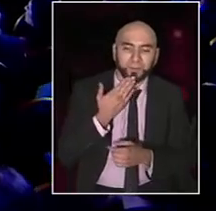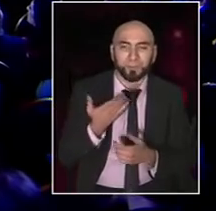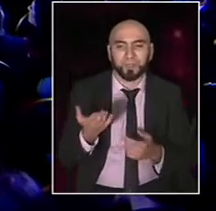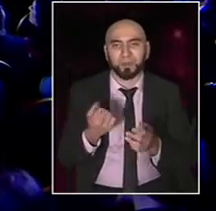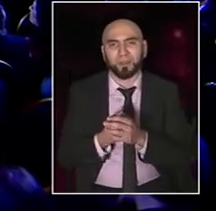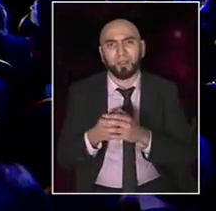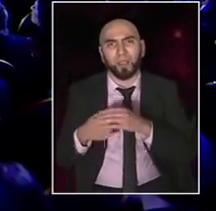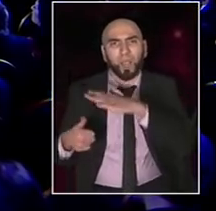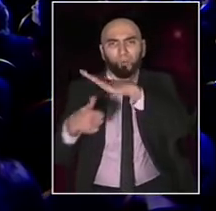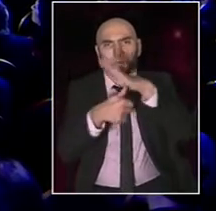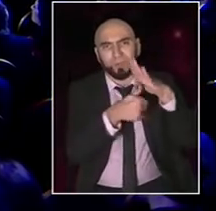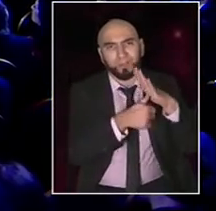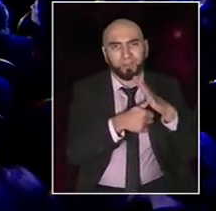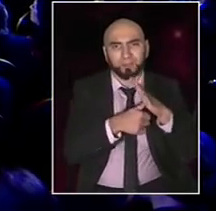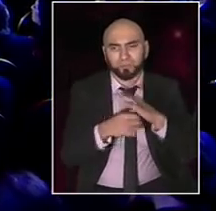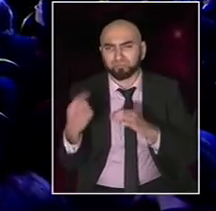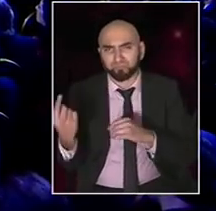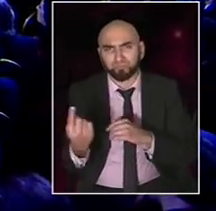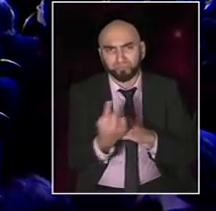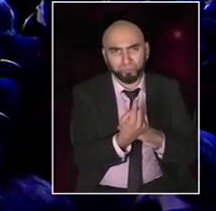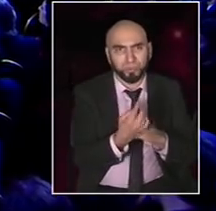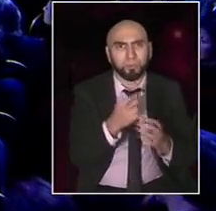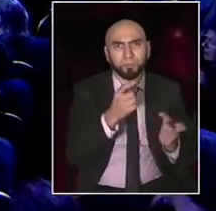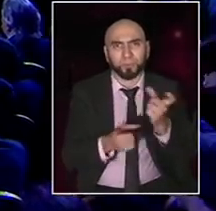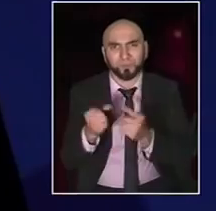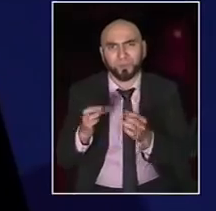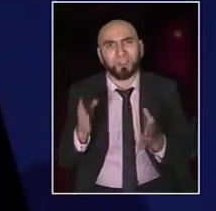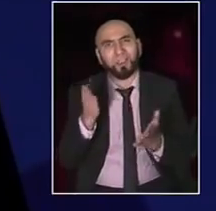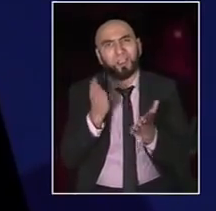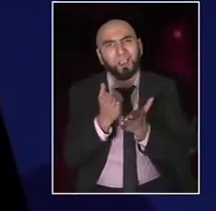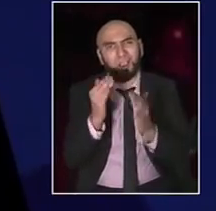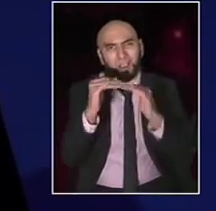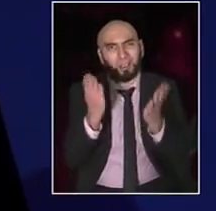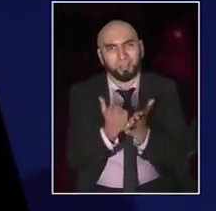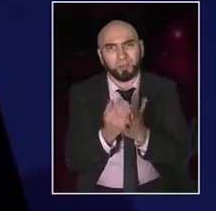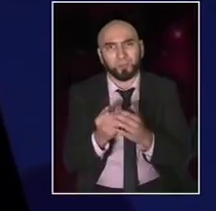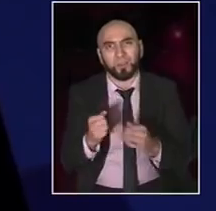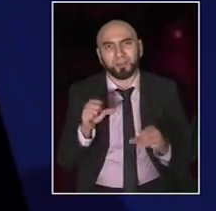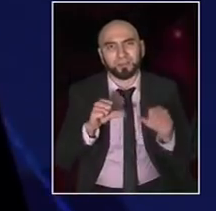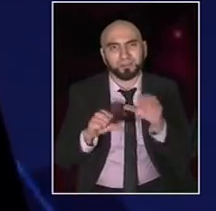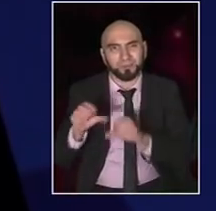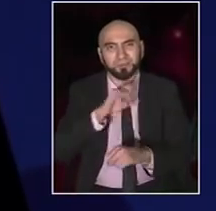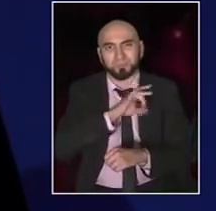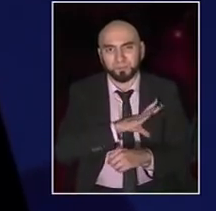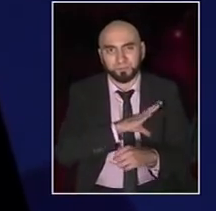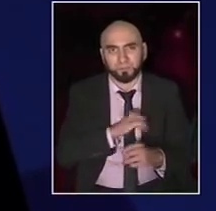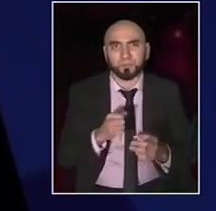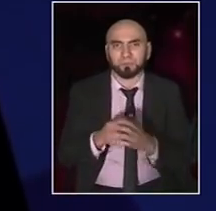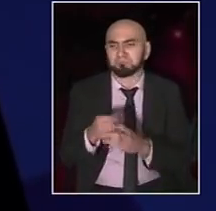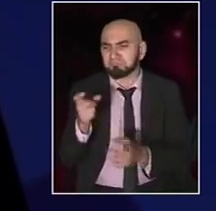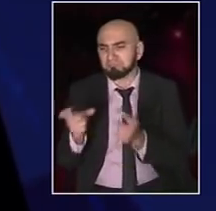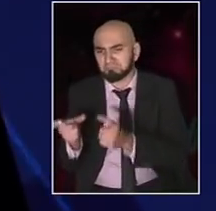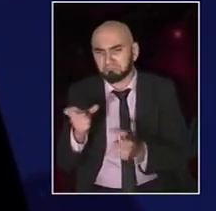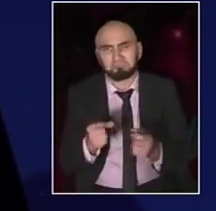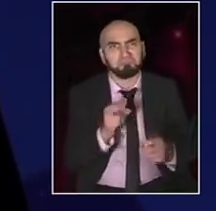las autoridades acá presentes, los integrantes de la Academia Chilena de Ciencias, científicos, académicos y